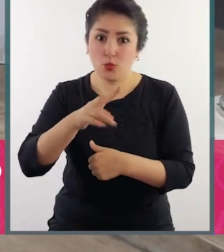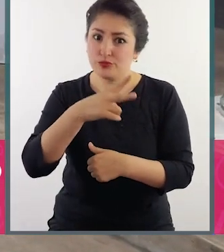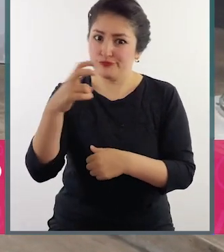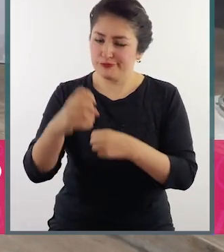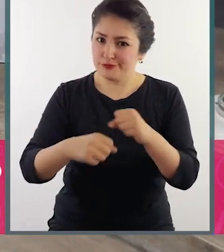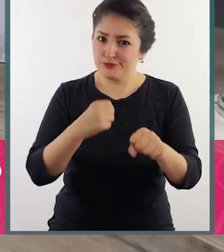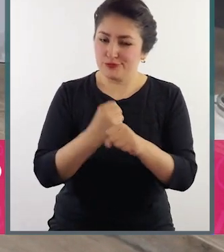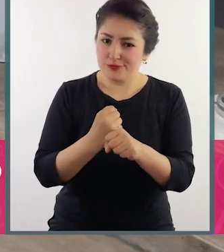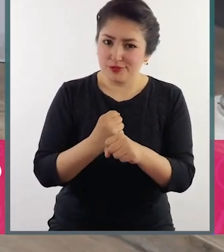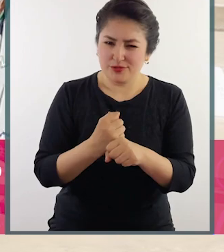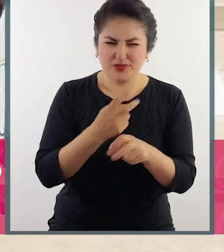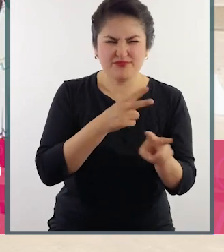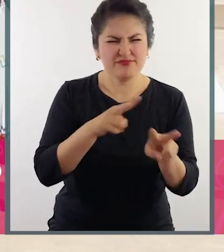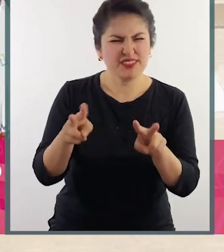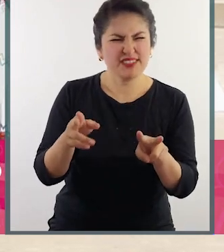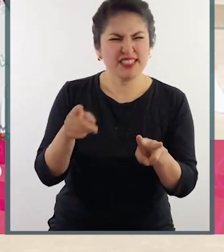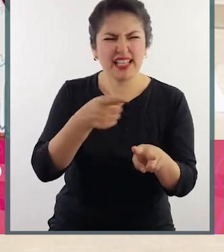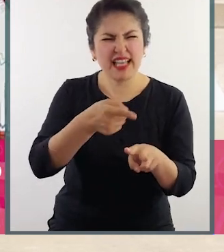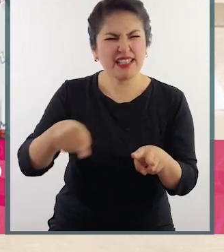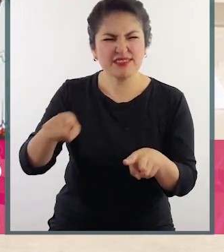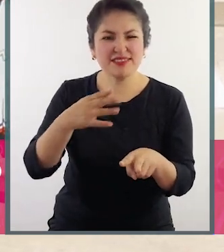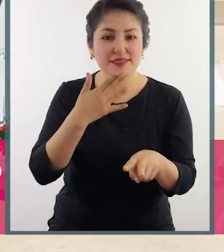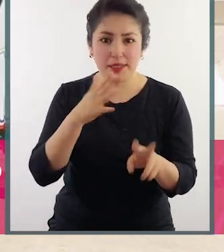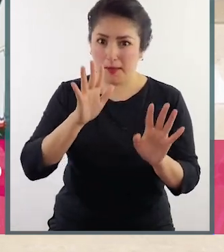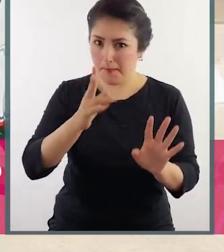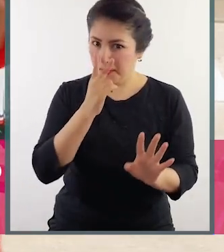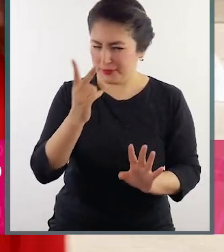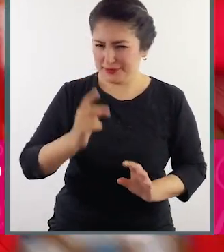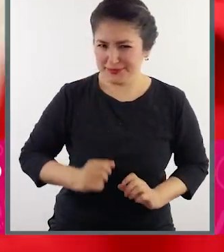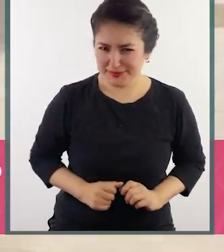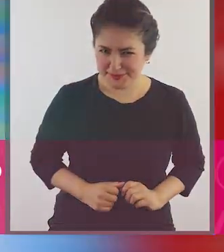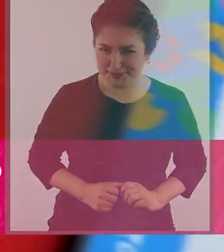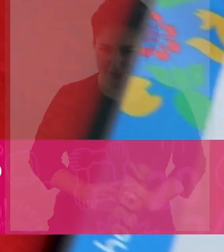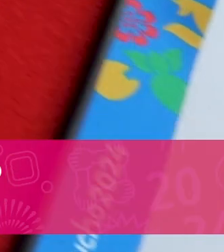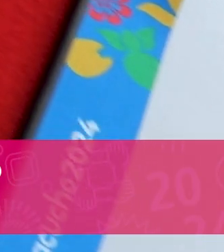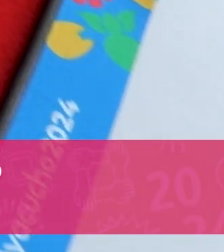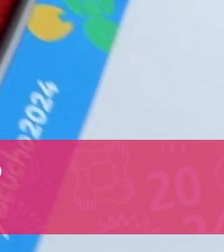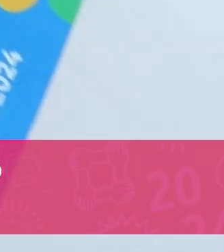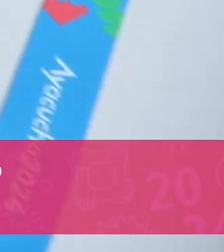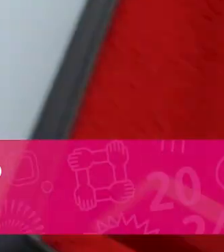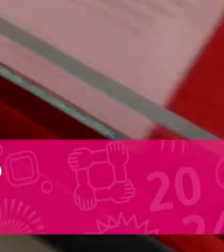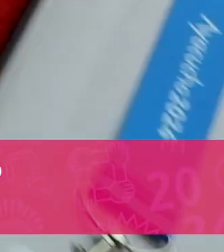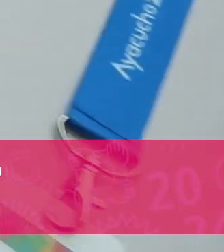2024 edición Bicentenario. ¿Quieren saber de quiénes se trata? ¡Vamos!